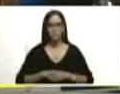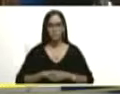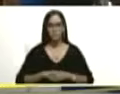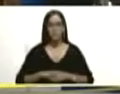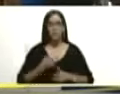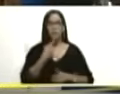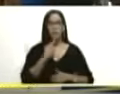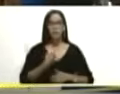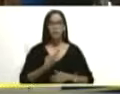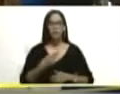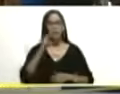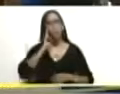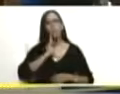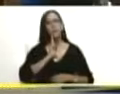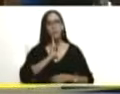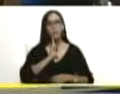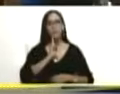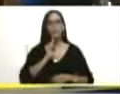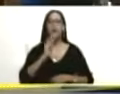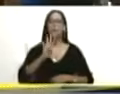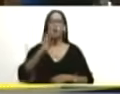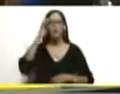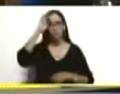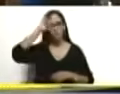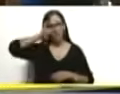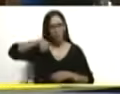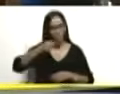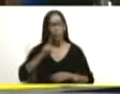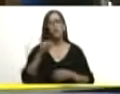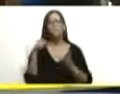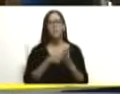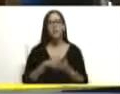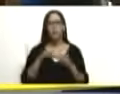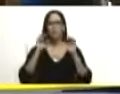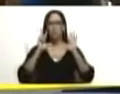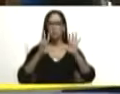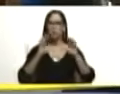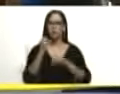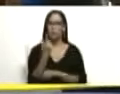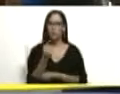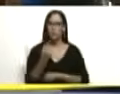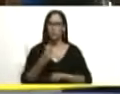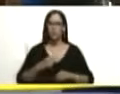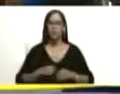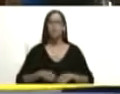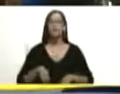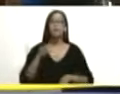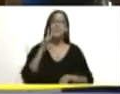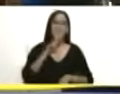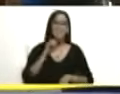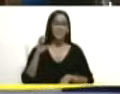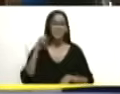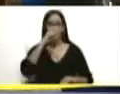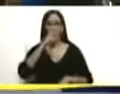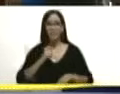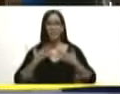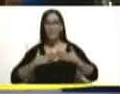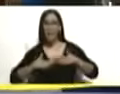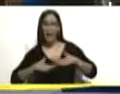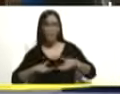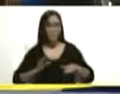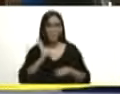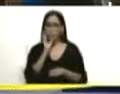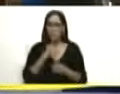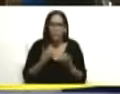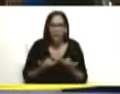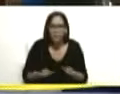Decía Bolívar el 4 de julio de 1811, 300 años de calma no bastan.